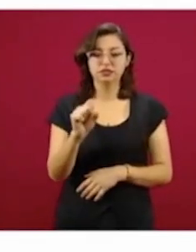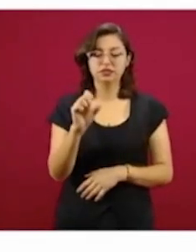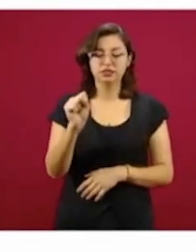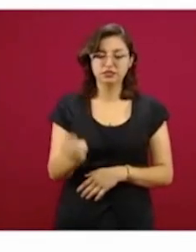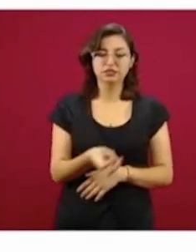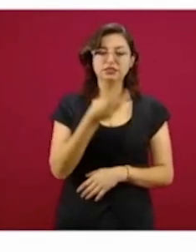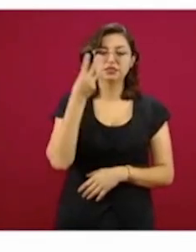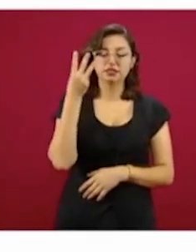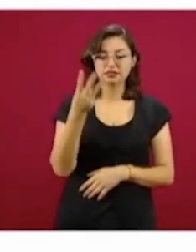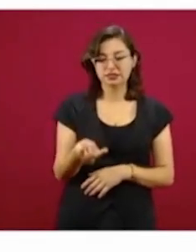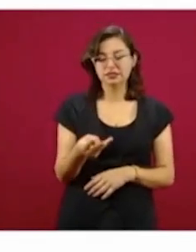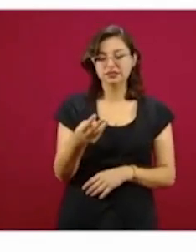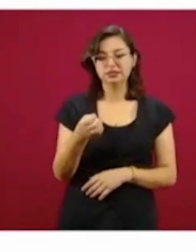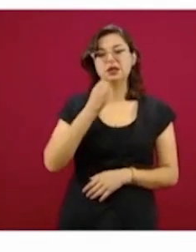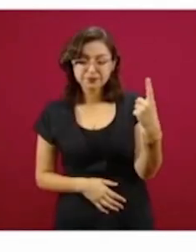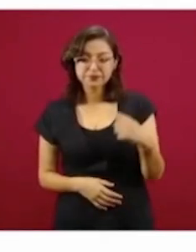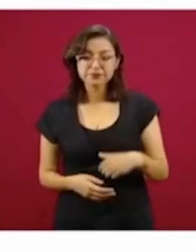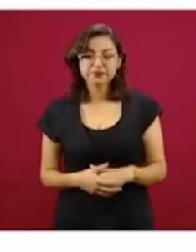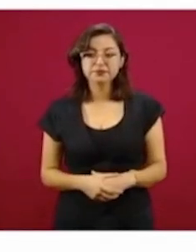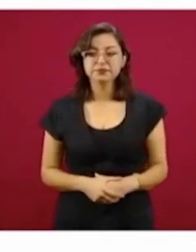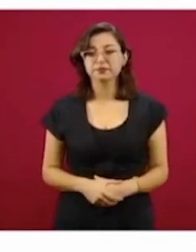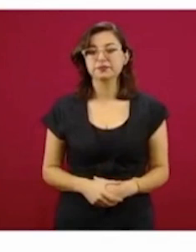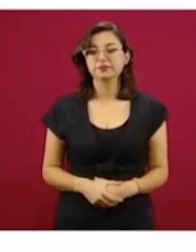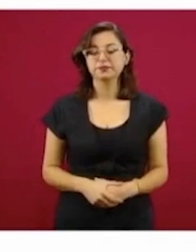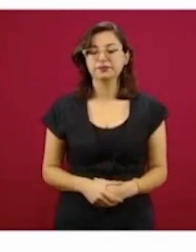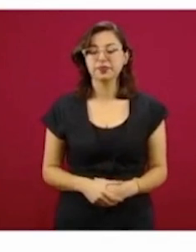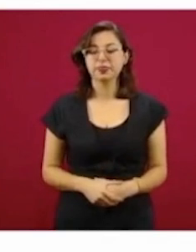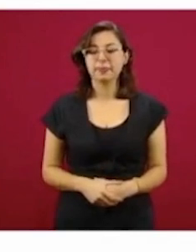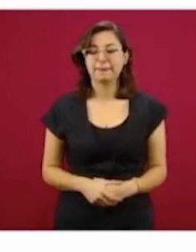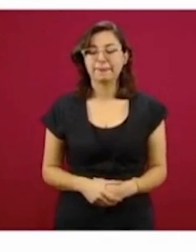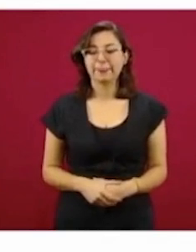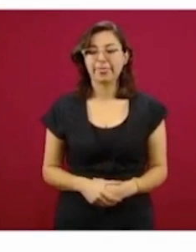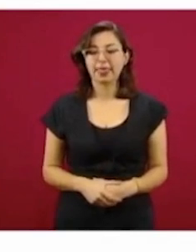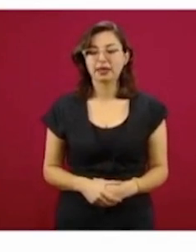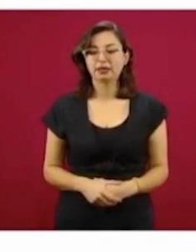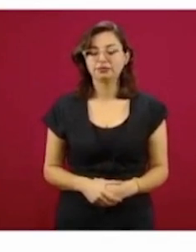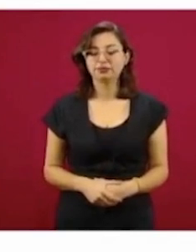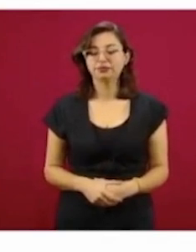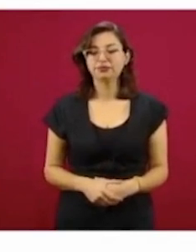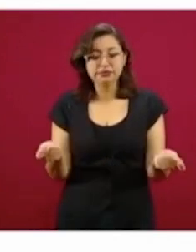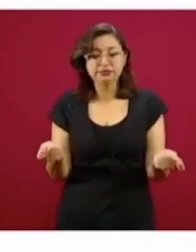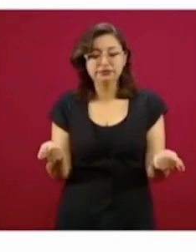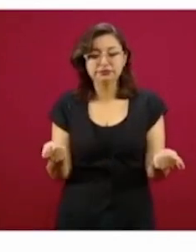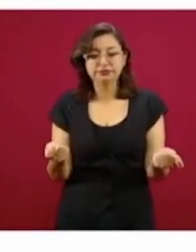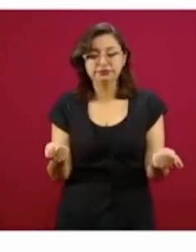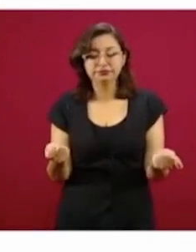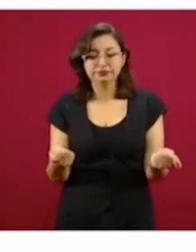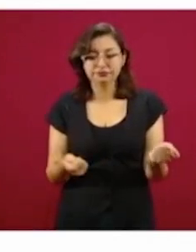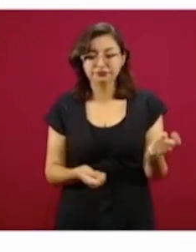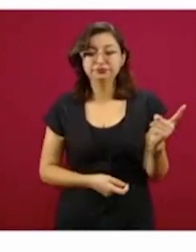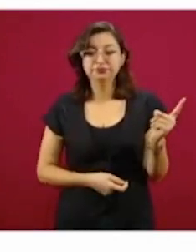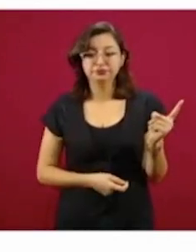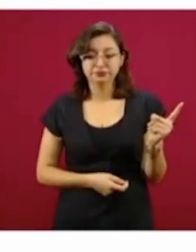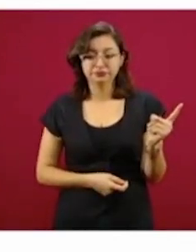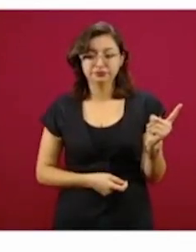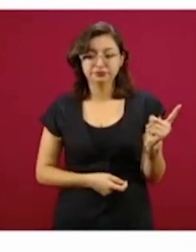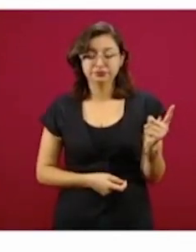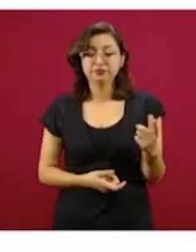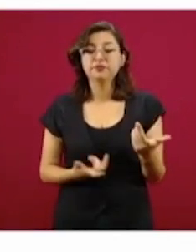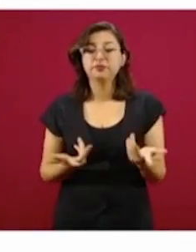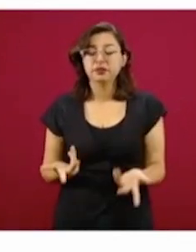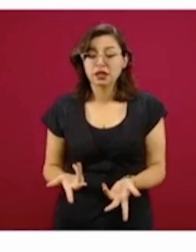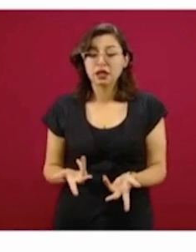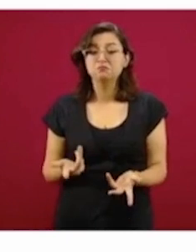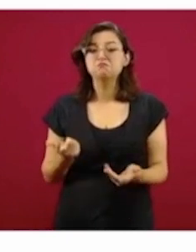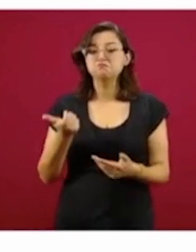pasamos al out esto es lo que se está dispersando llega directo el